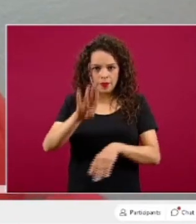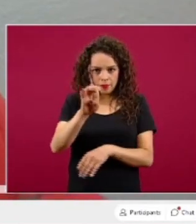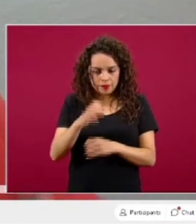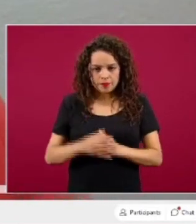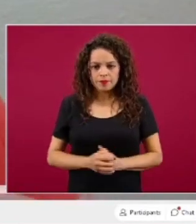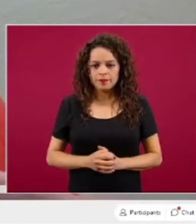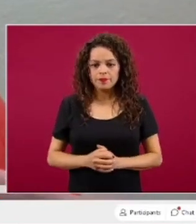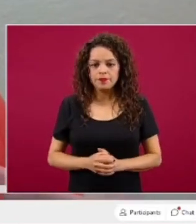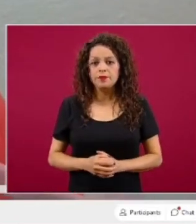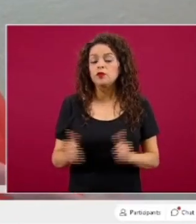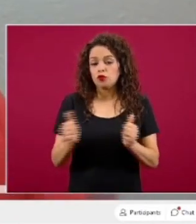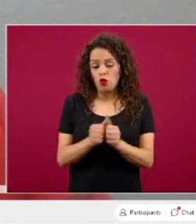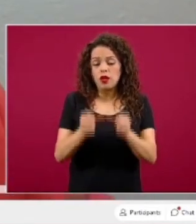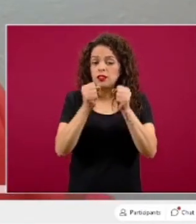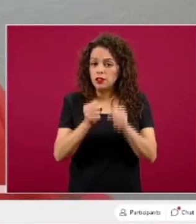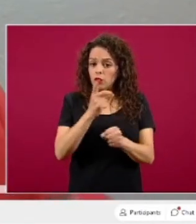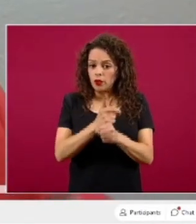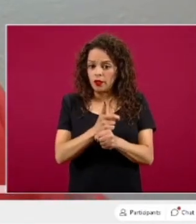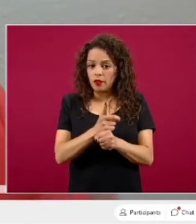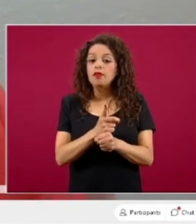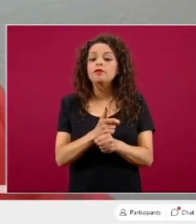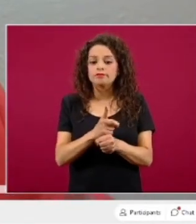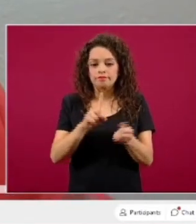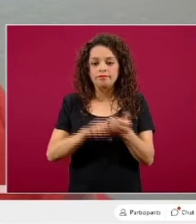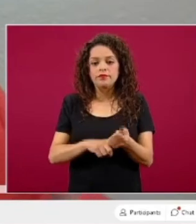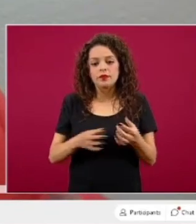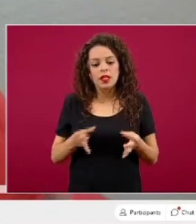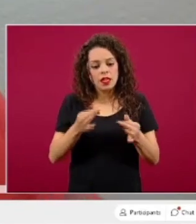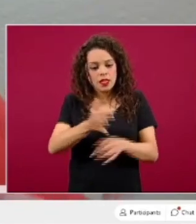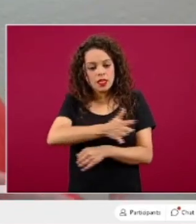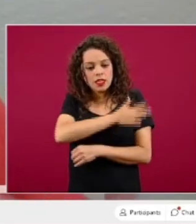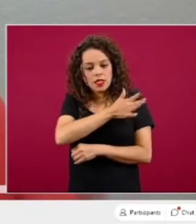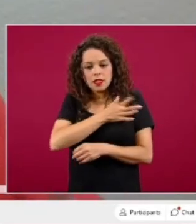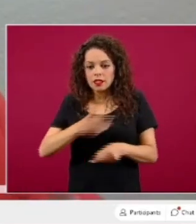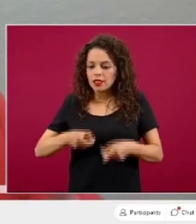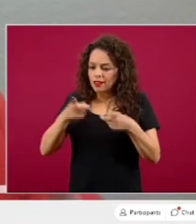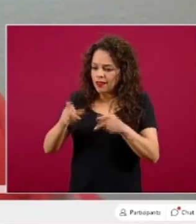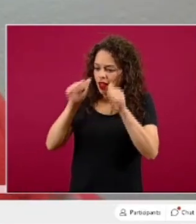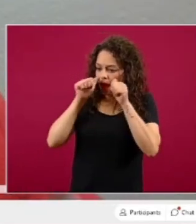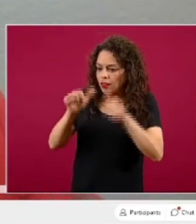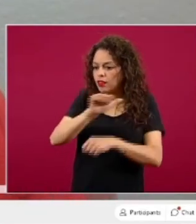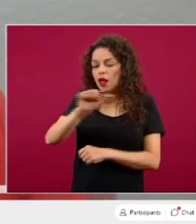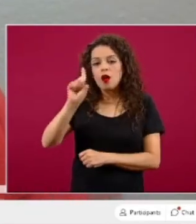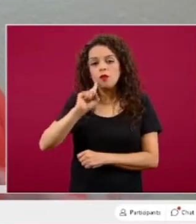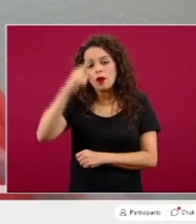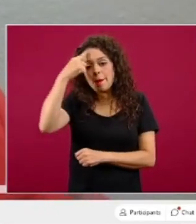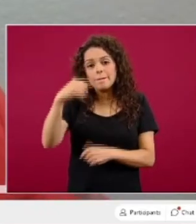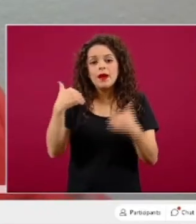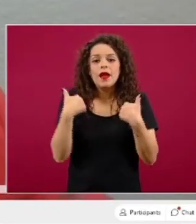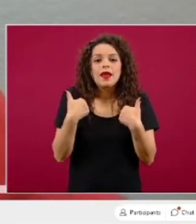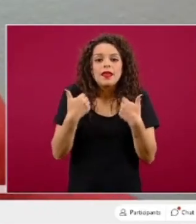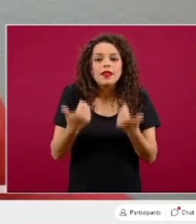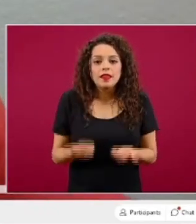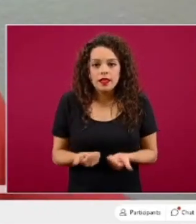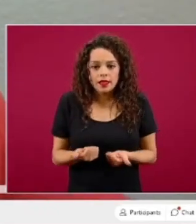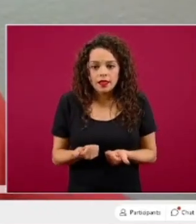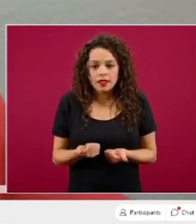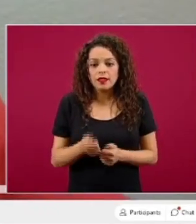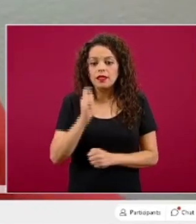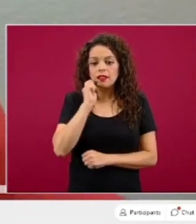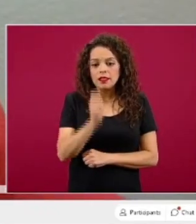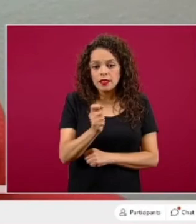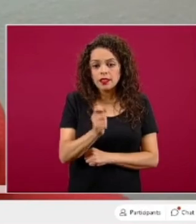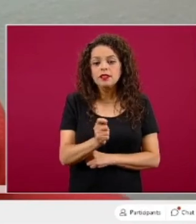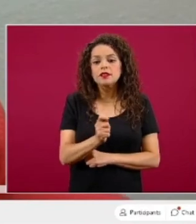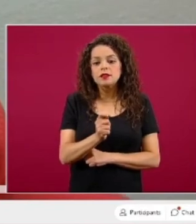calidad, de calidez a las mujeres y que entienda las especificidades